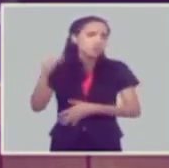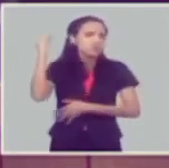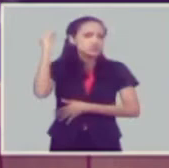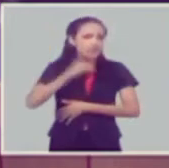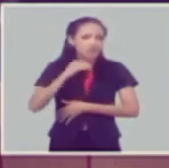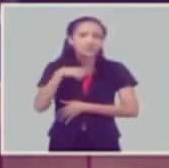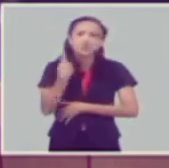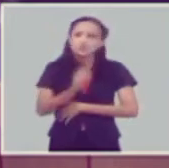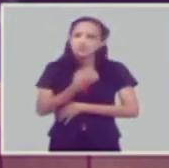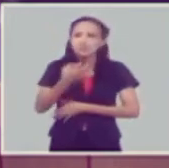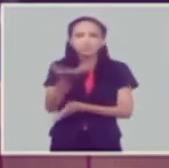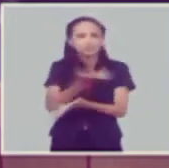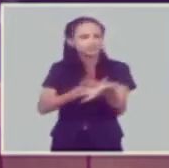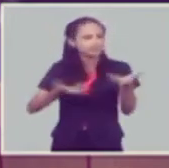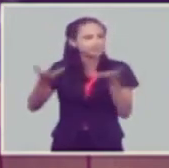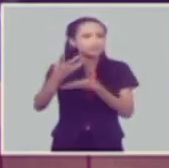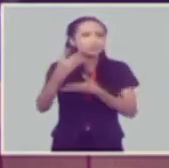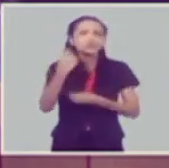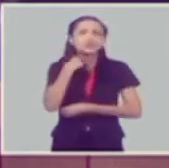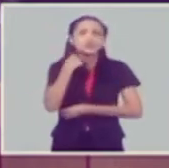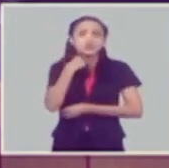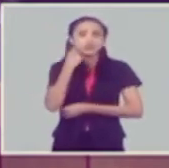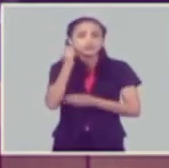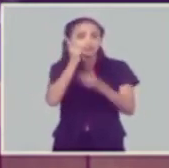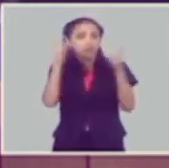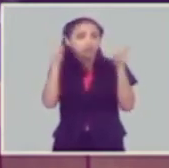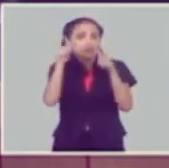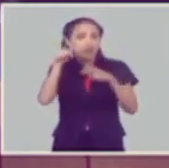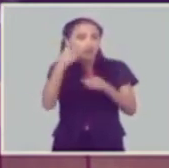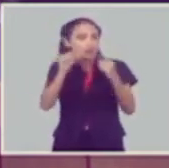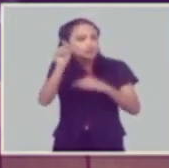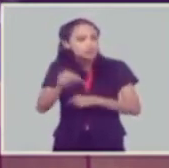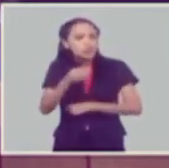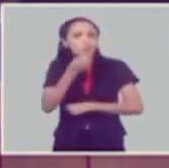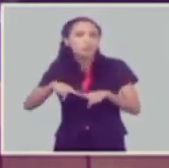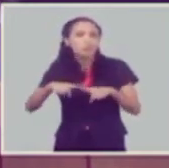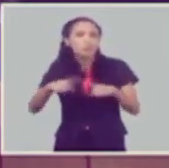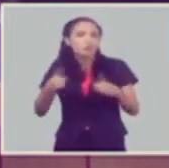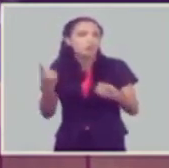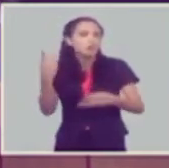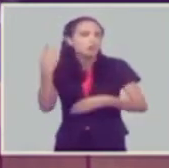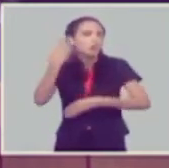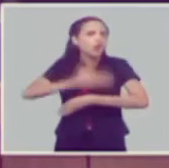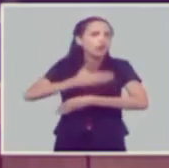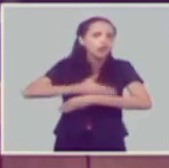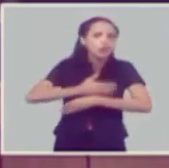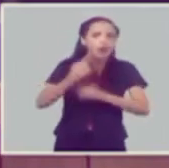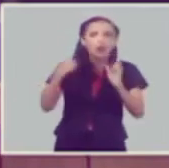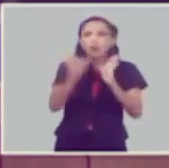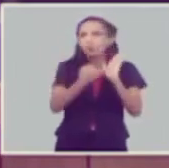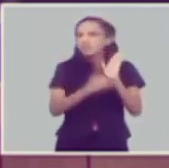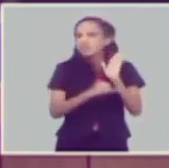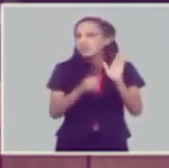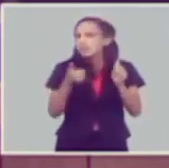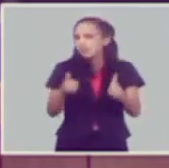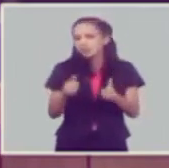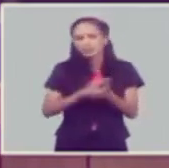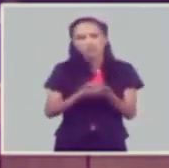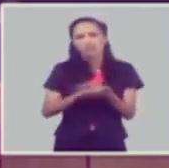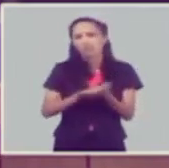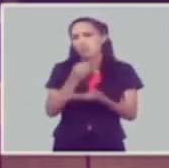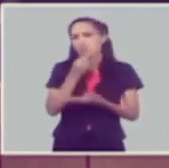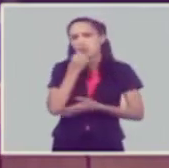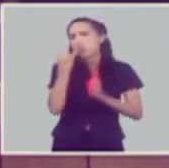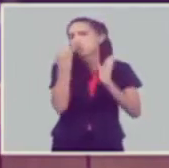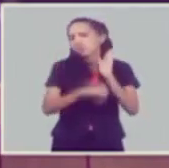compartido durante años y nos sorprendería que alguien aún pudiera argumentar lo contrario. Ningún gobernante podría justificar desde el punto